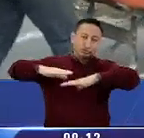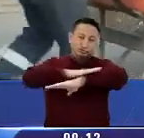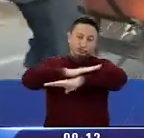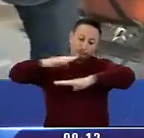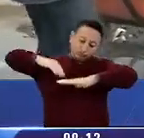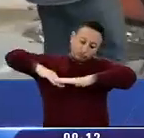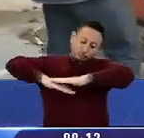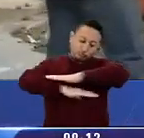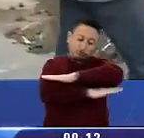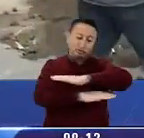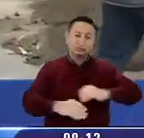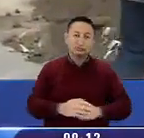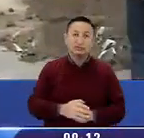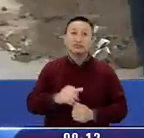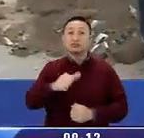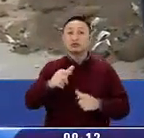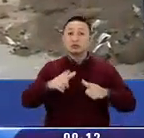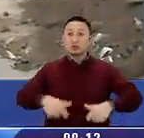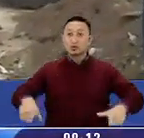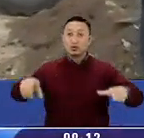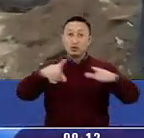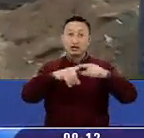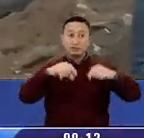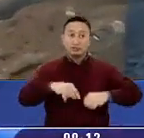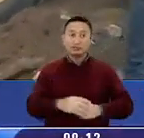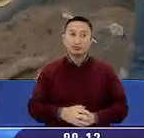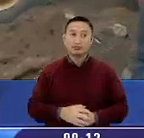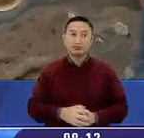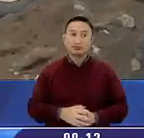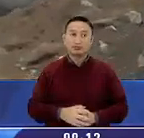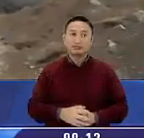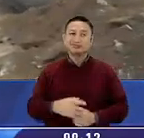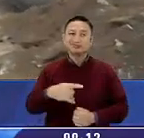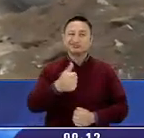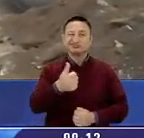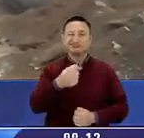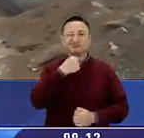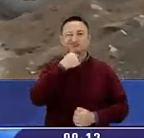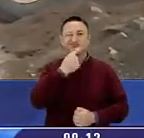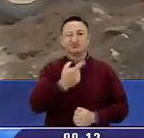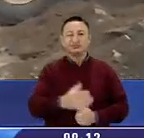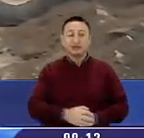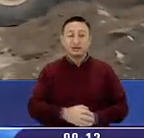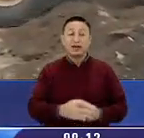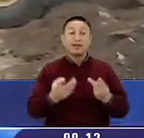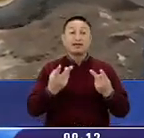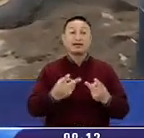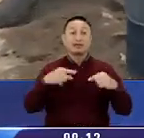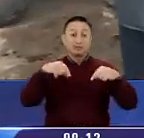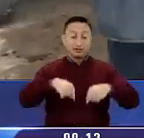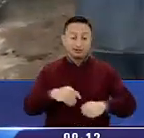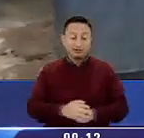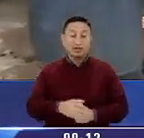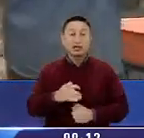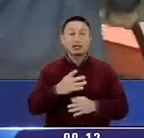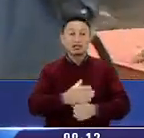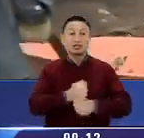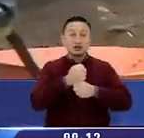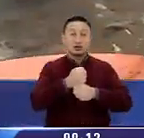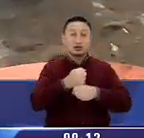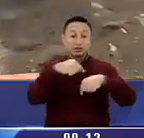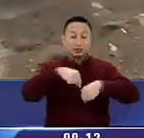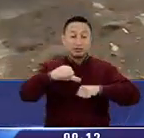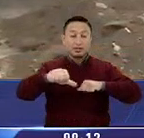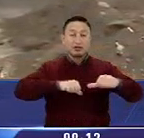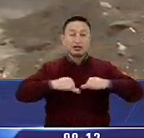pues hay en otros sectores y obviamente pues no se ve muy bien. Y también lo que se está haciendo es un sendero seguro. El administrador